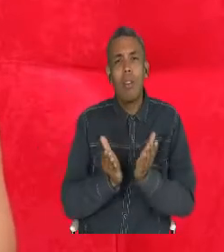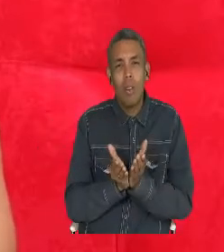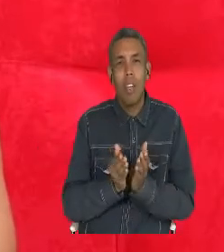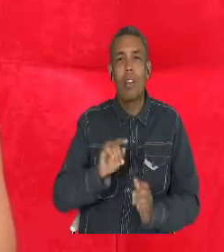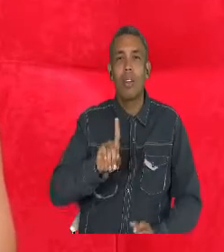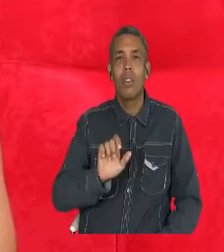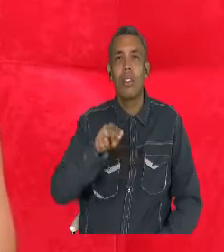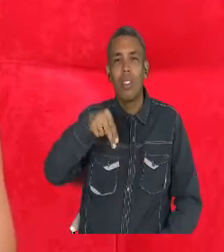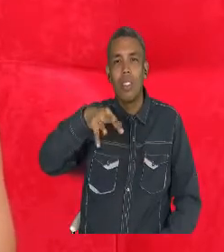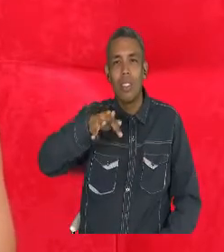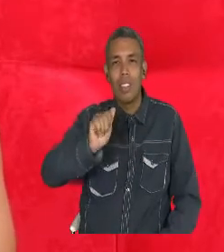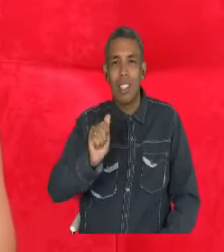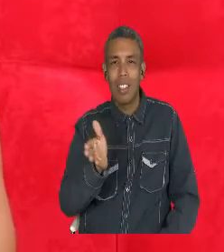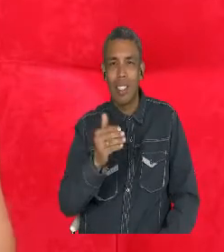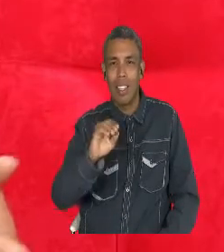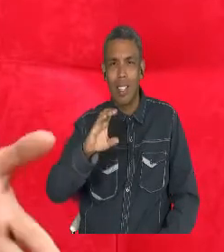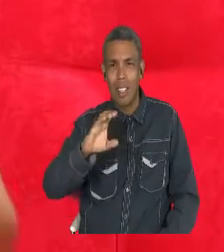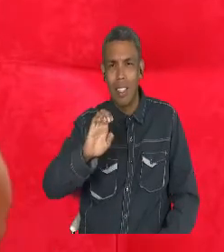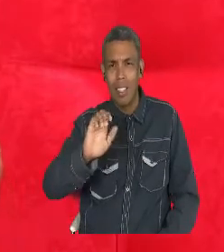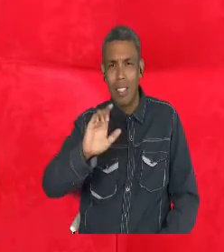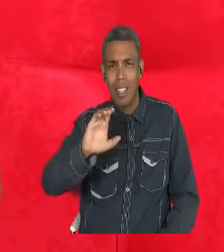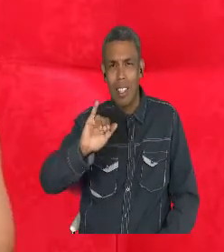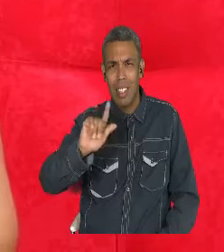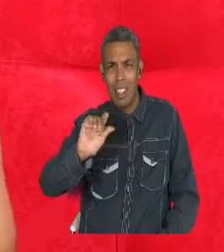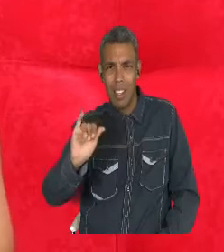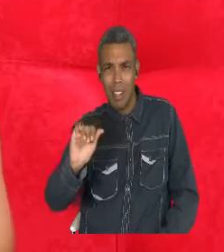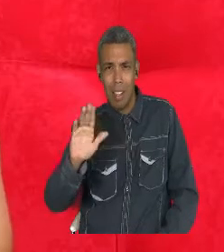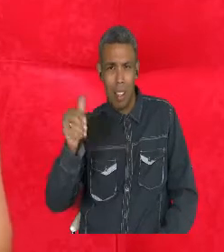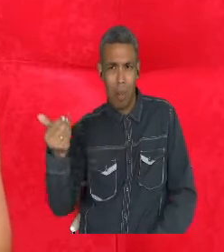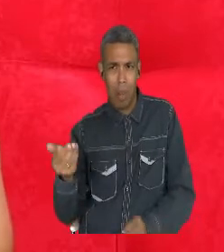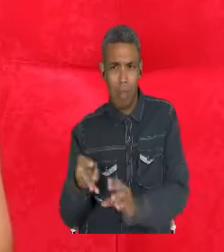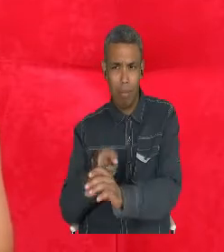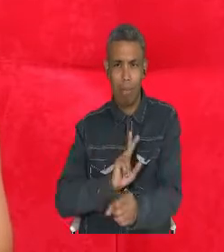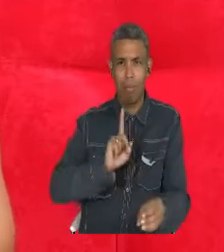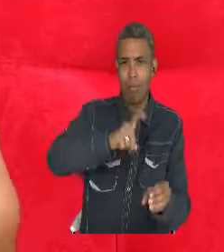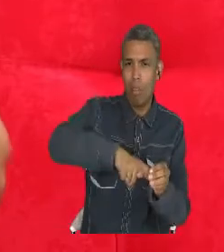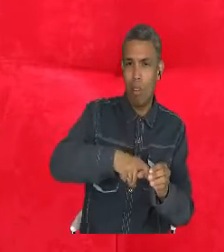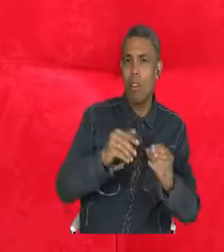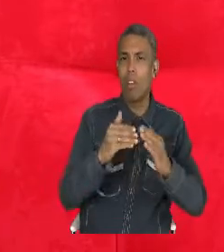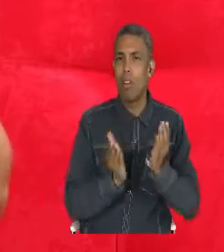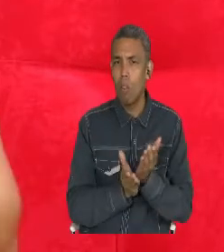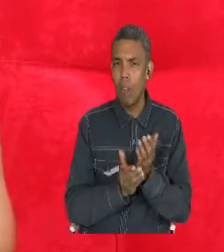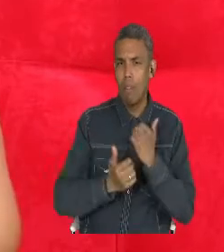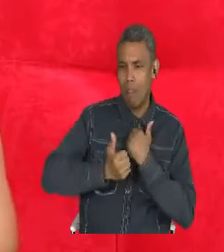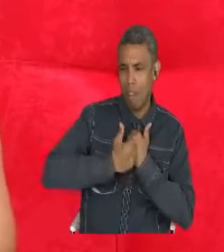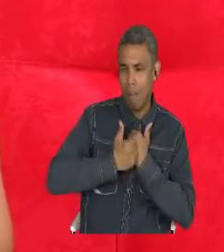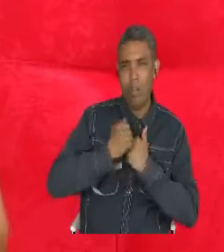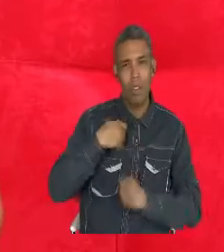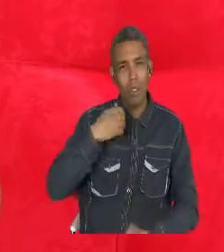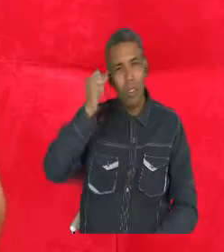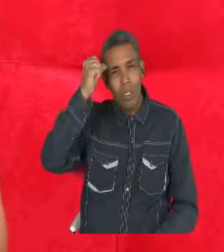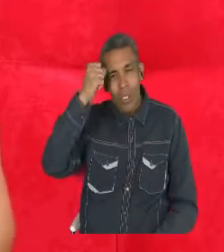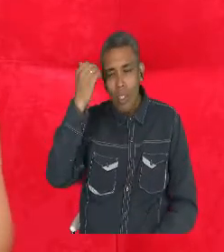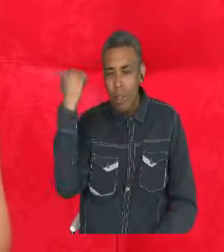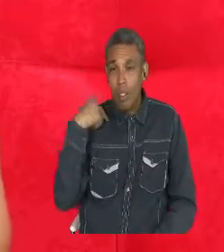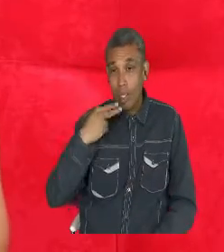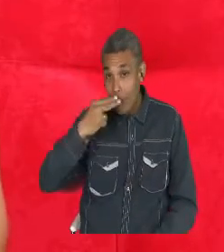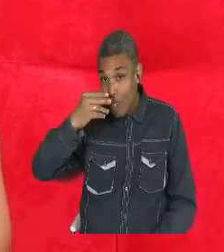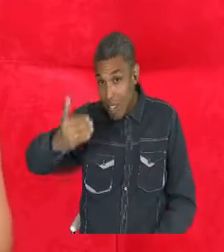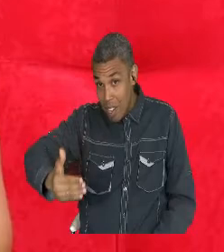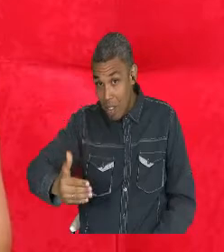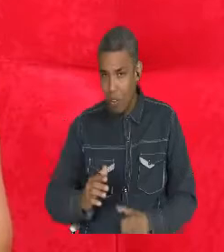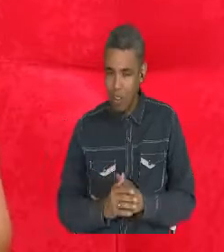Torres, entonces... me vine presentando ya desde niña. Esto ha sido un don que Dios